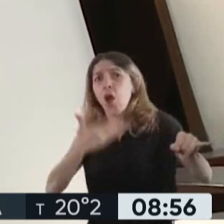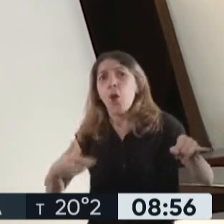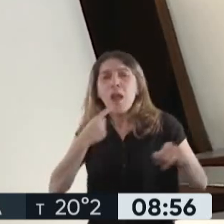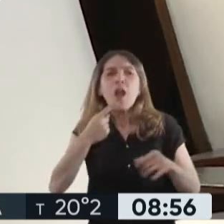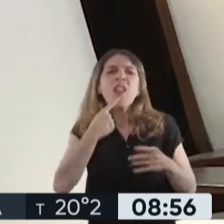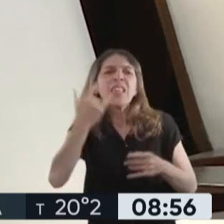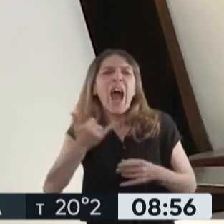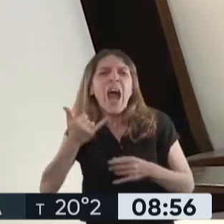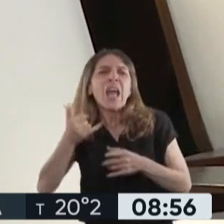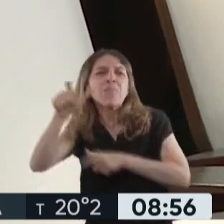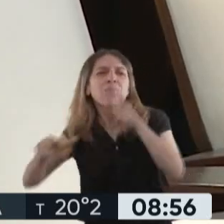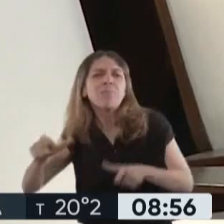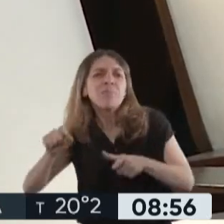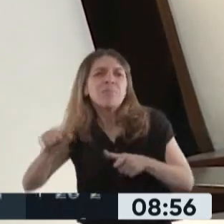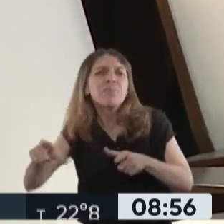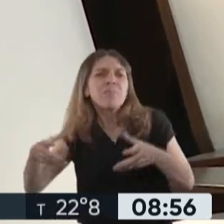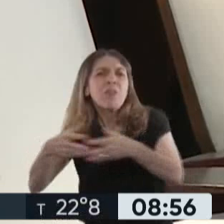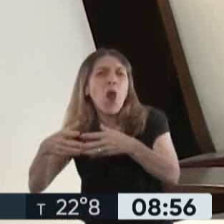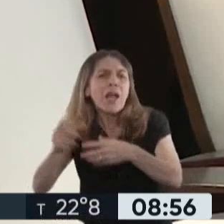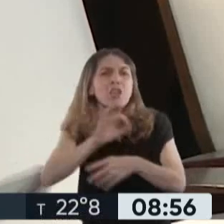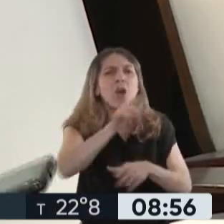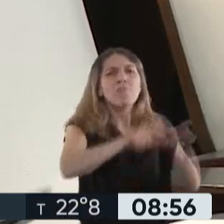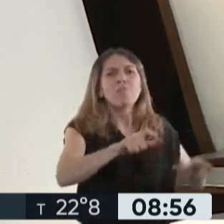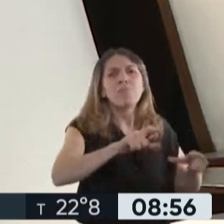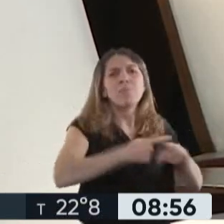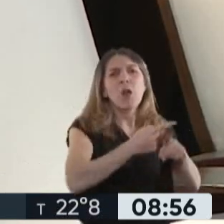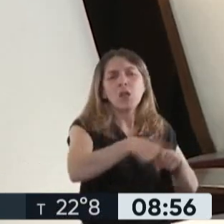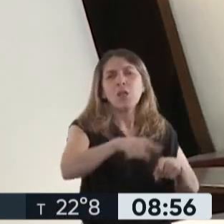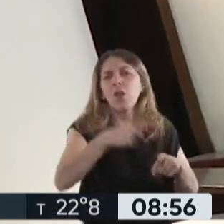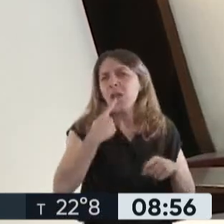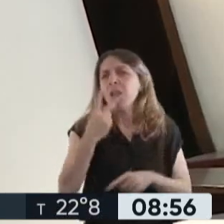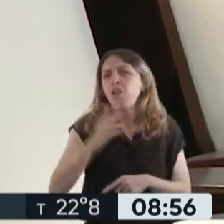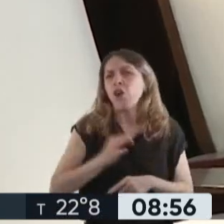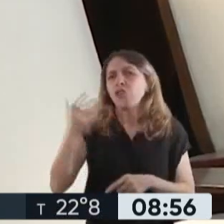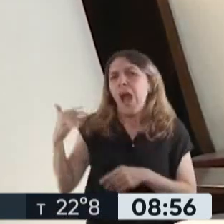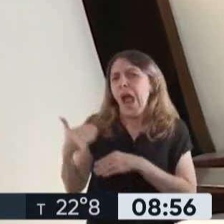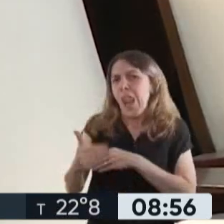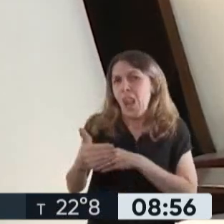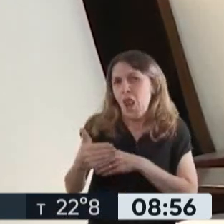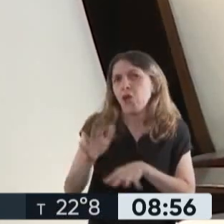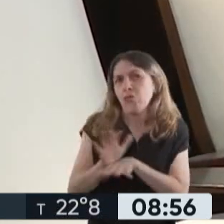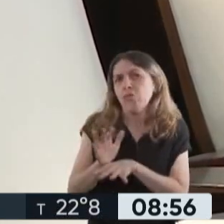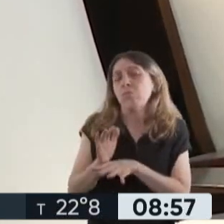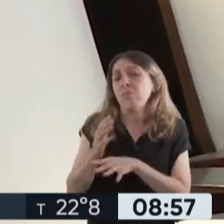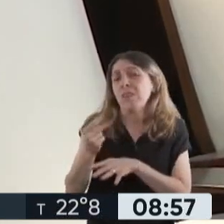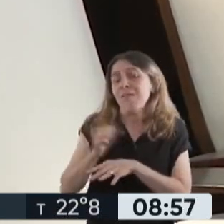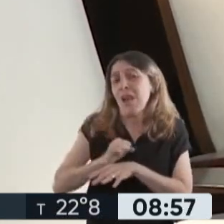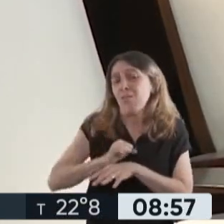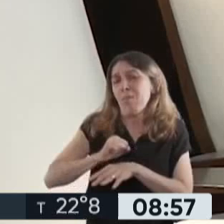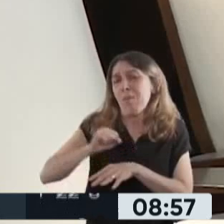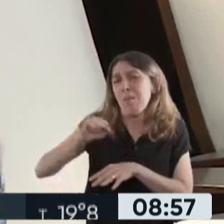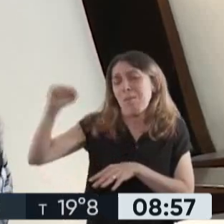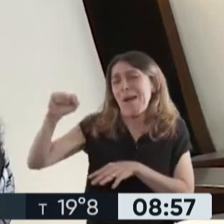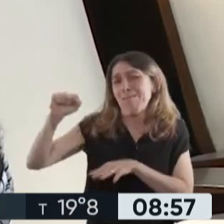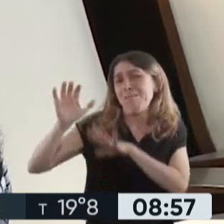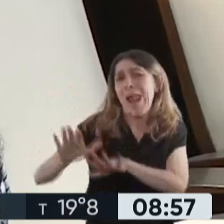sector de la sociedad civil que entiende que por ahí las fallidas políticas de estos últimos 2 años, que no han podido frenar, entre otras cosas, la inflación, por ahí se